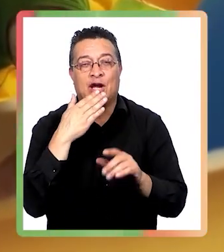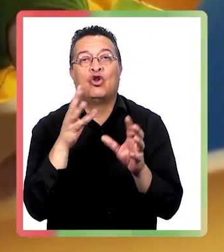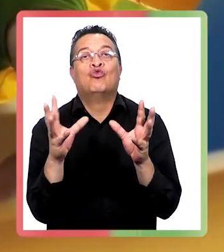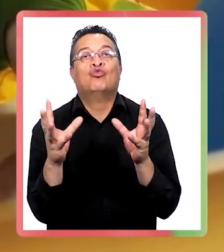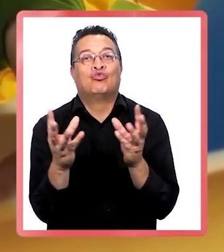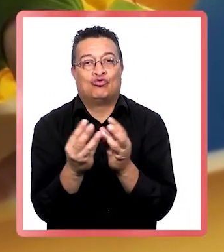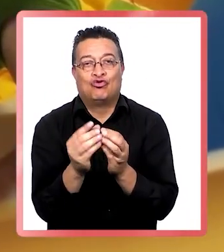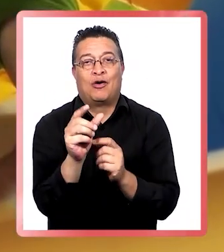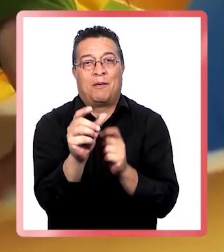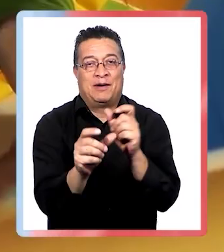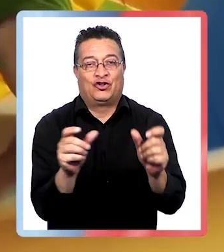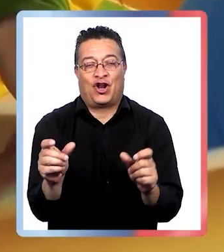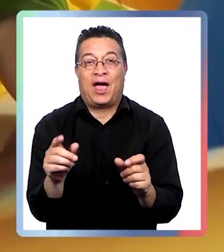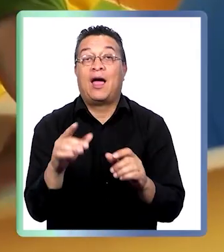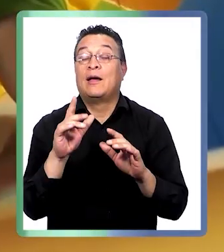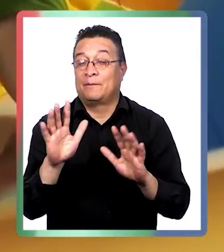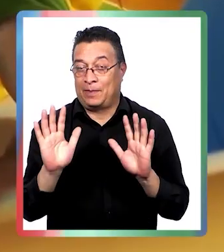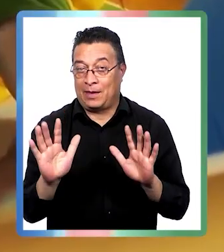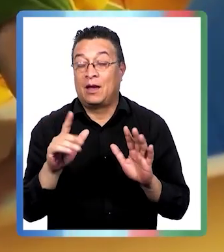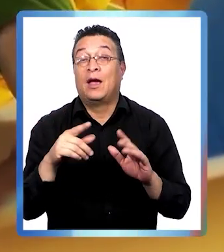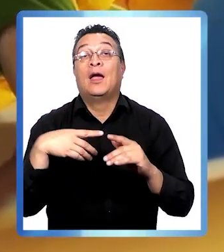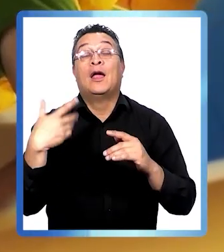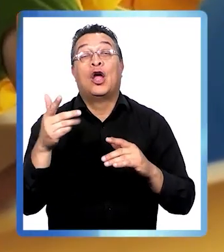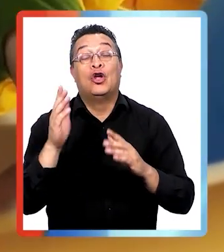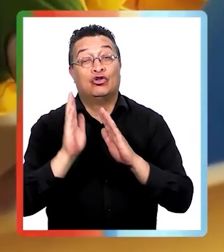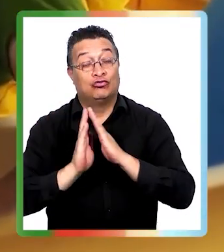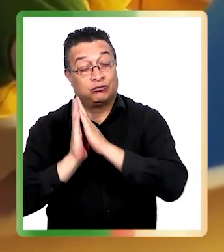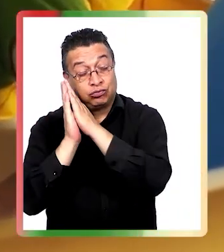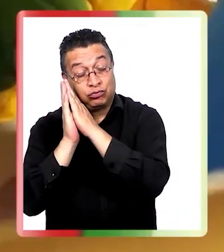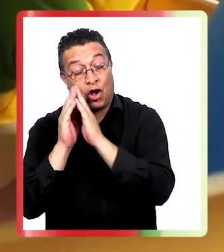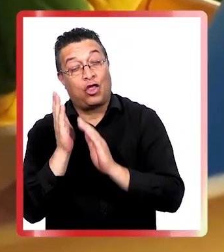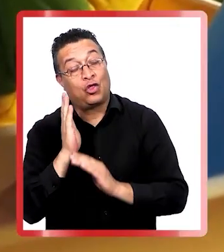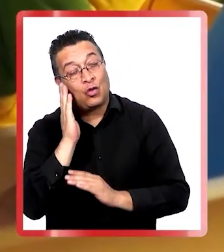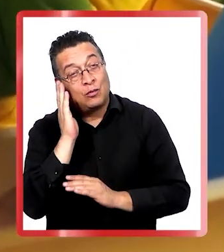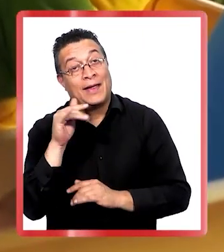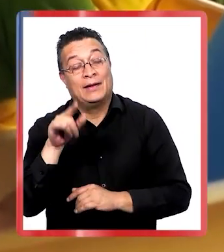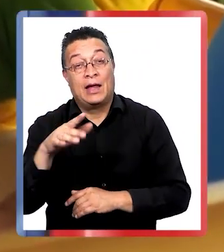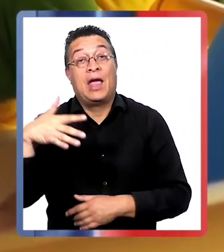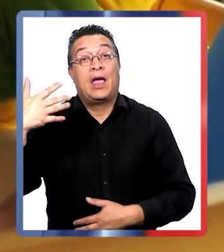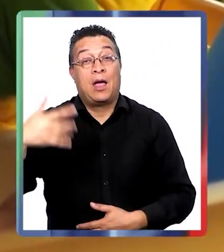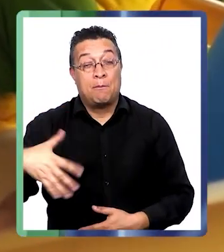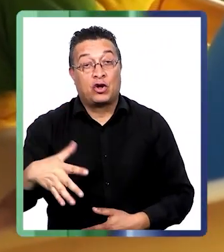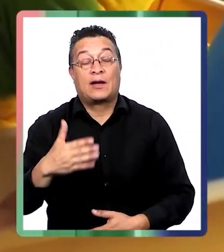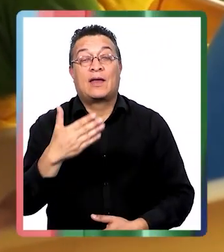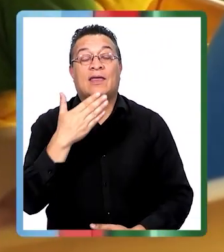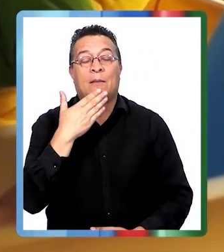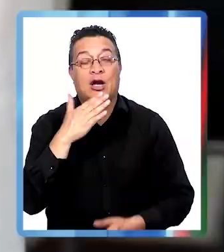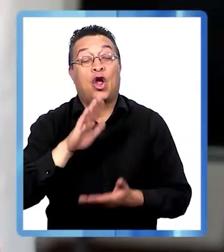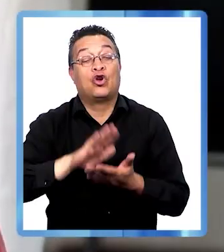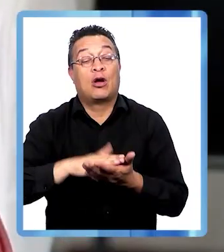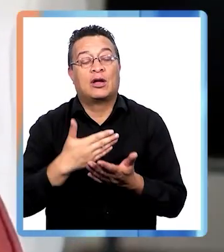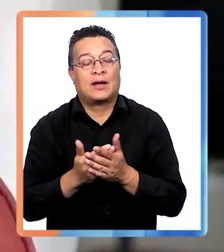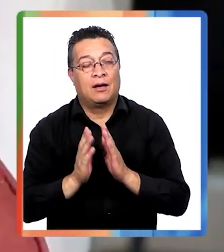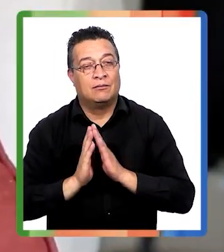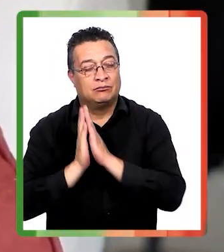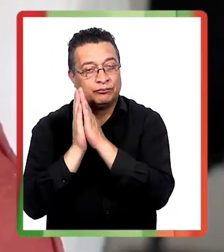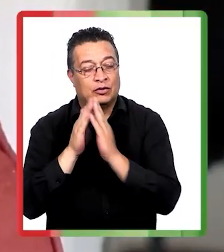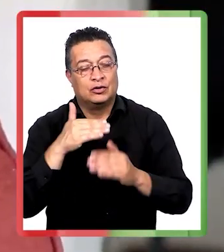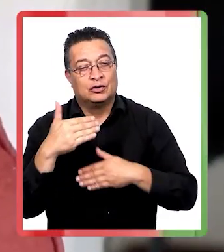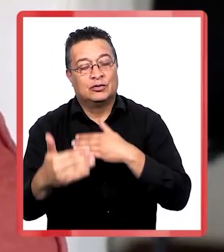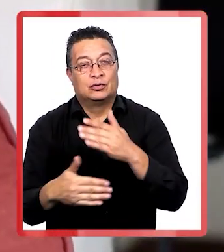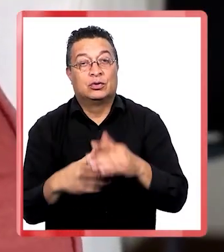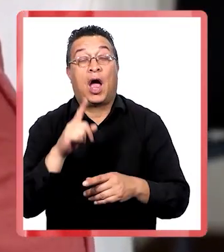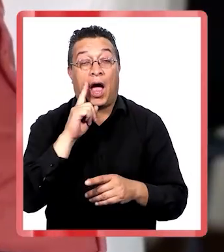grupo. ¿Ya? Muy importante acá que no solamente las horas que duermo dormir, sino que también es súper importante la eficiencia del